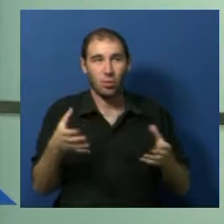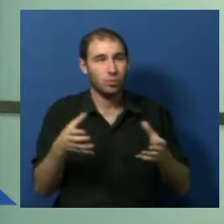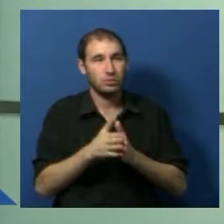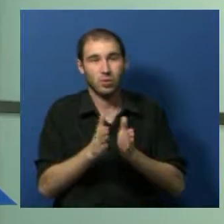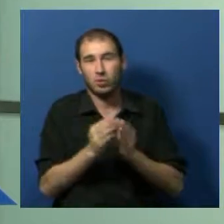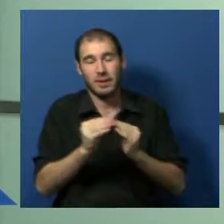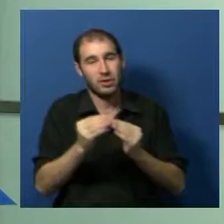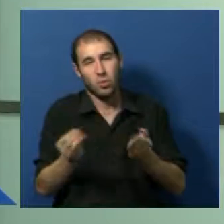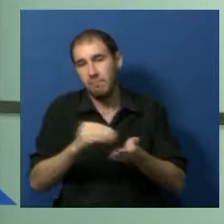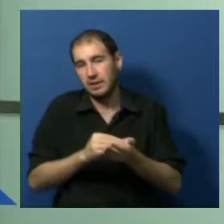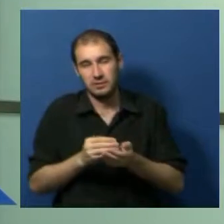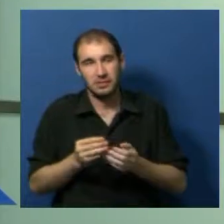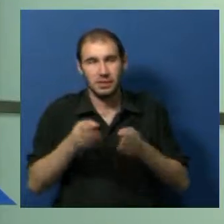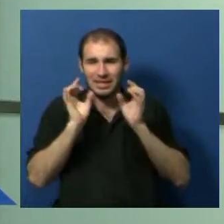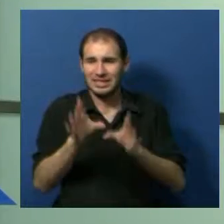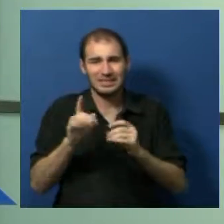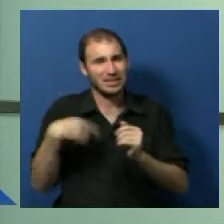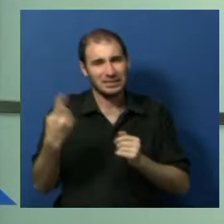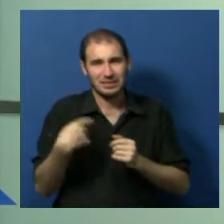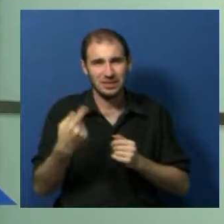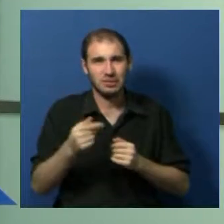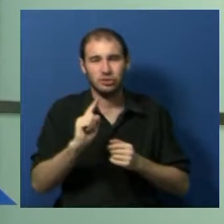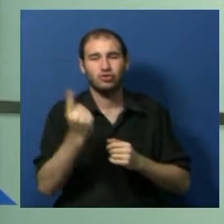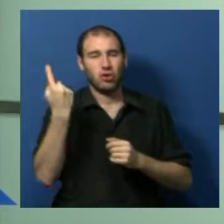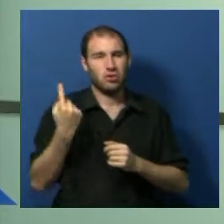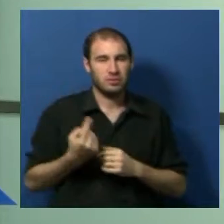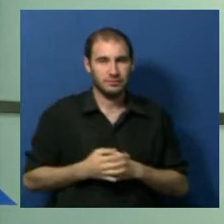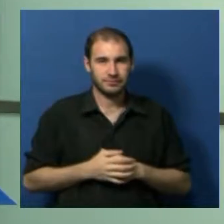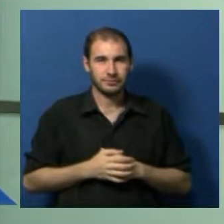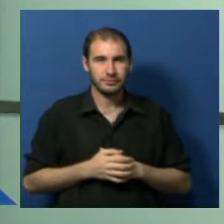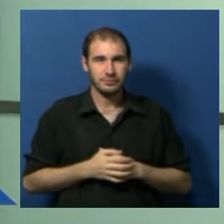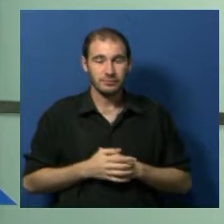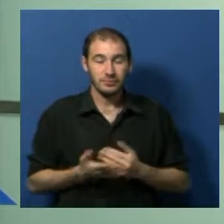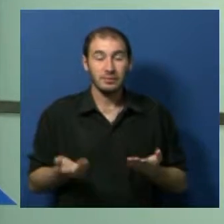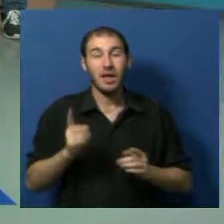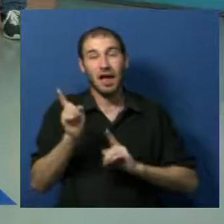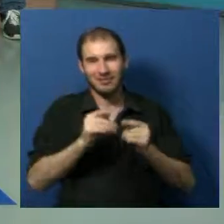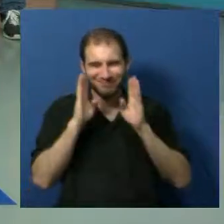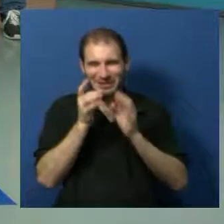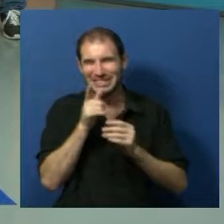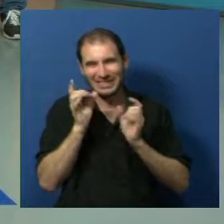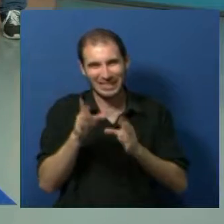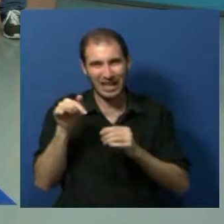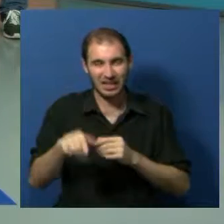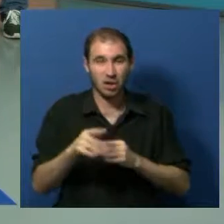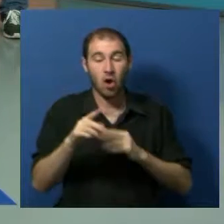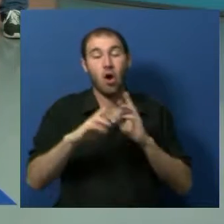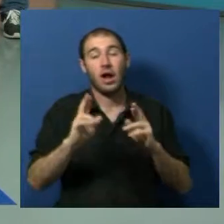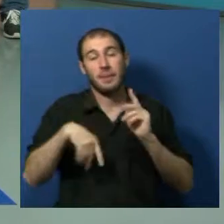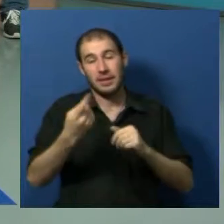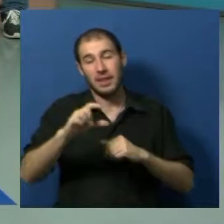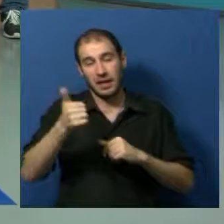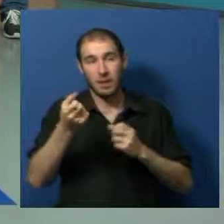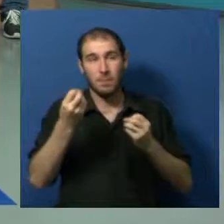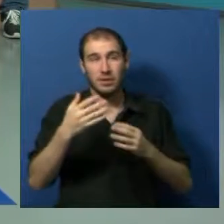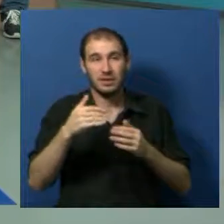sus compañeros. Siempre un poco el foco de crítica pasa ahí por ser muy individual. Pero por ahí pasa, me parece el análisis. Ojalá que mañana sea victoria porque